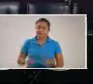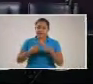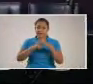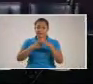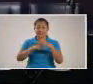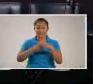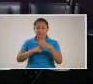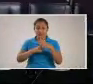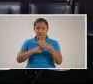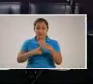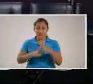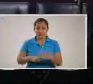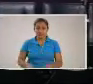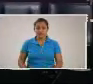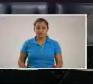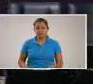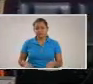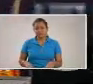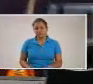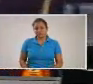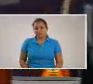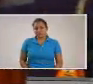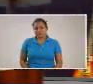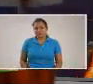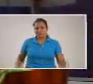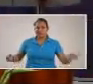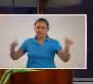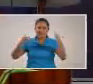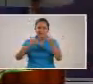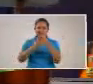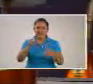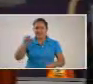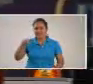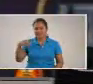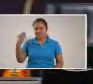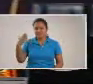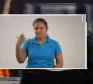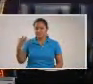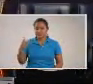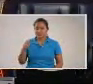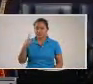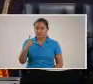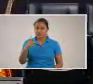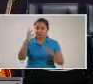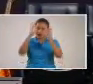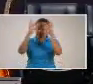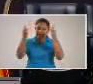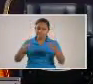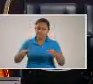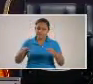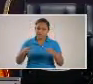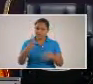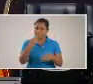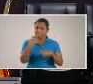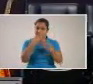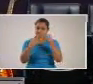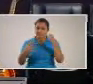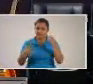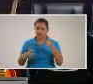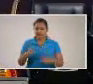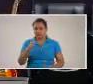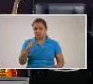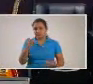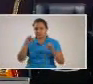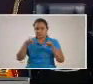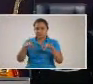empezaron a contrarrestar esas protestas de una forma sanguinaria. Unos protestantes,